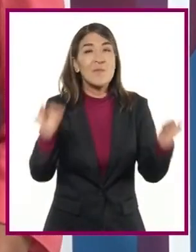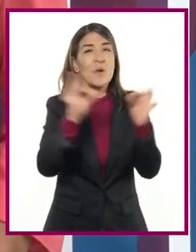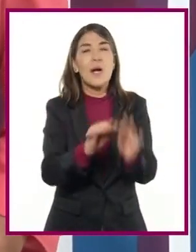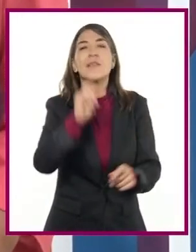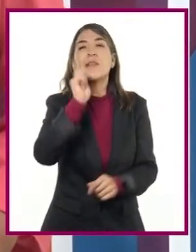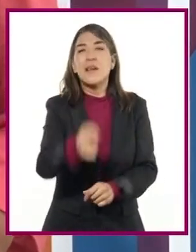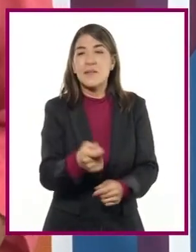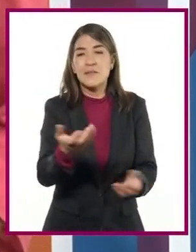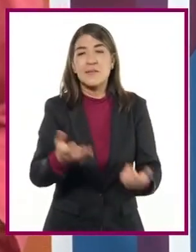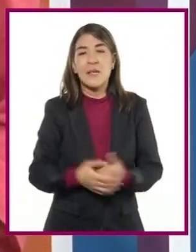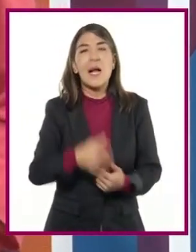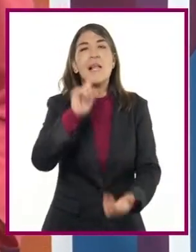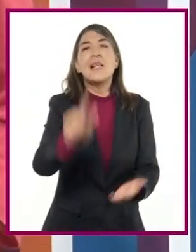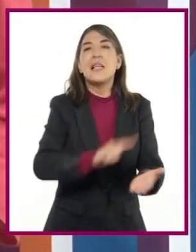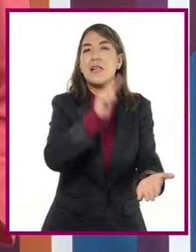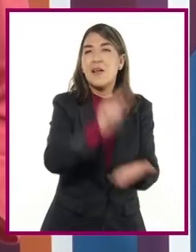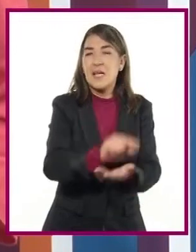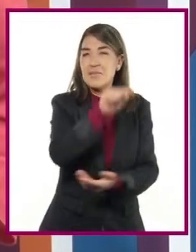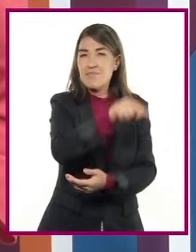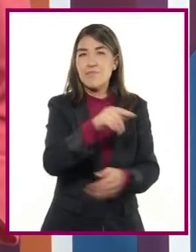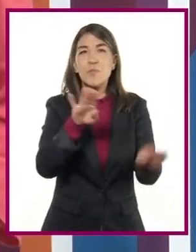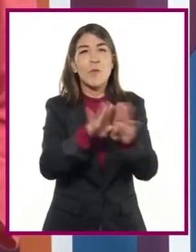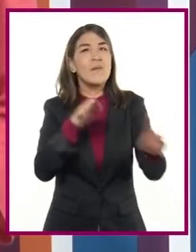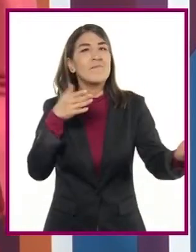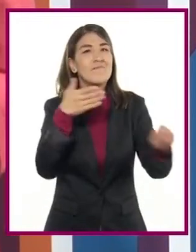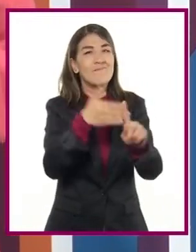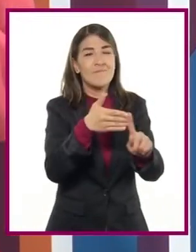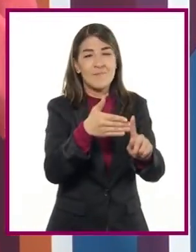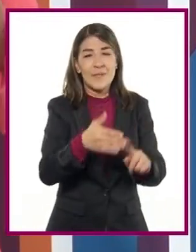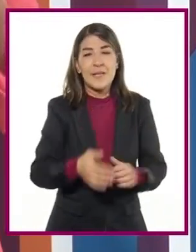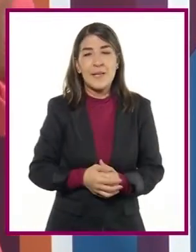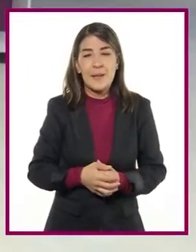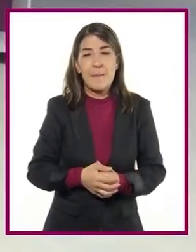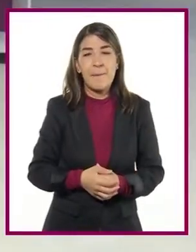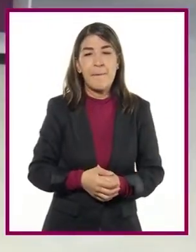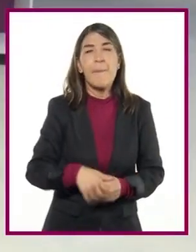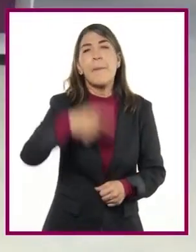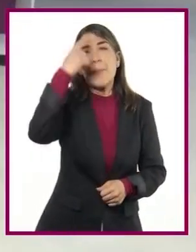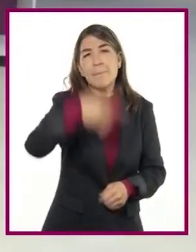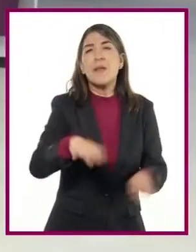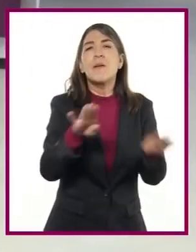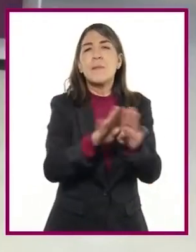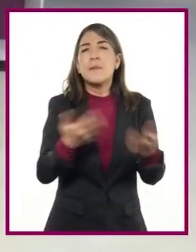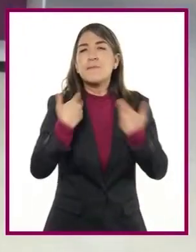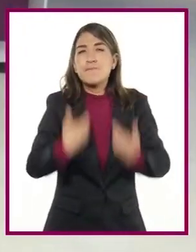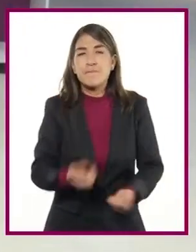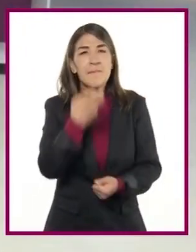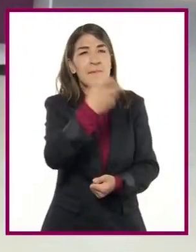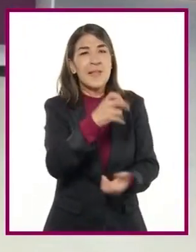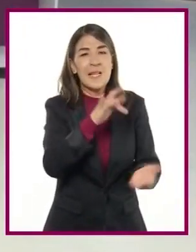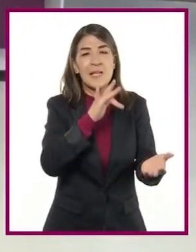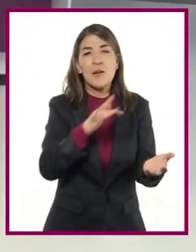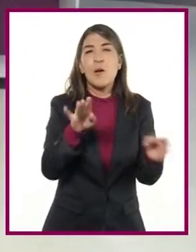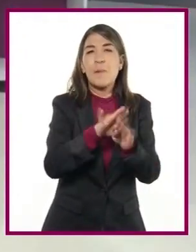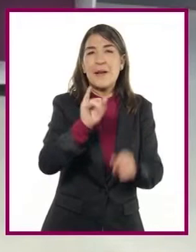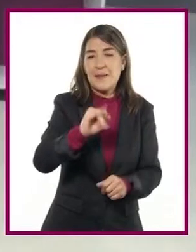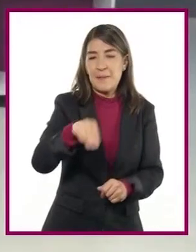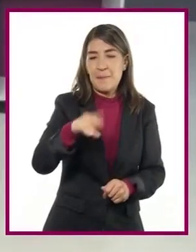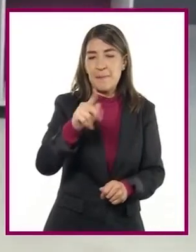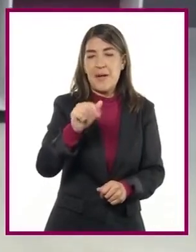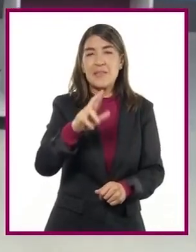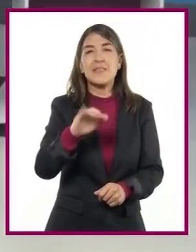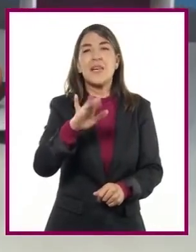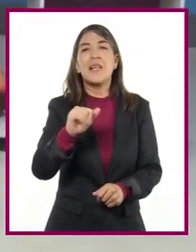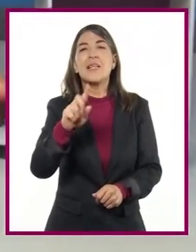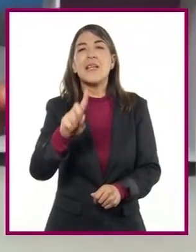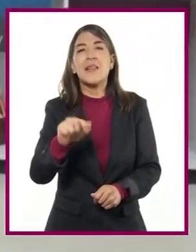están sujetos por ley a ese principio. Para apoyar el entendimiento del principio de imparcialidad, les